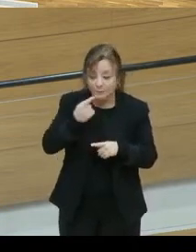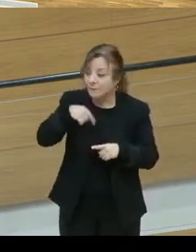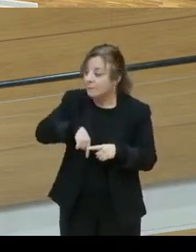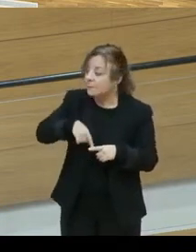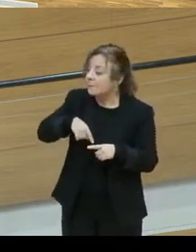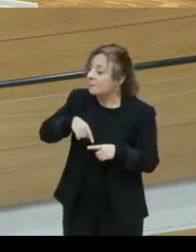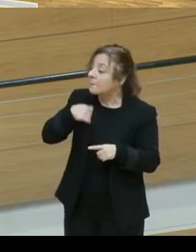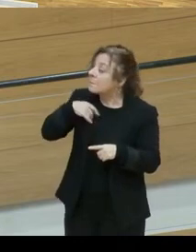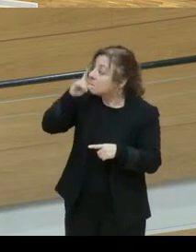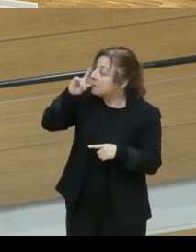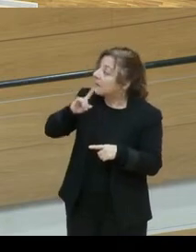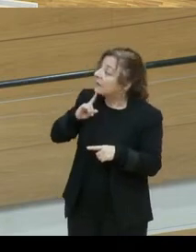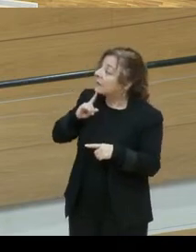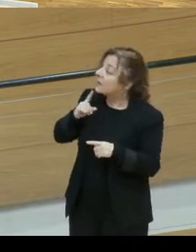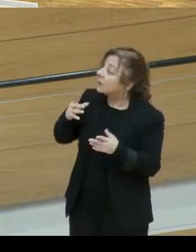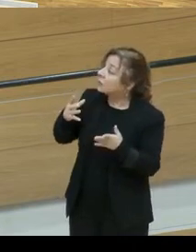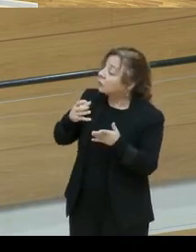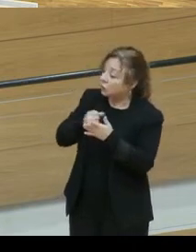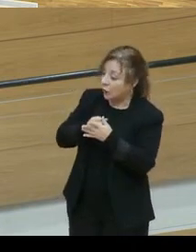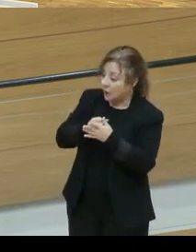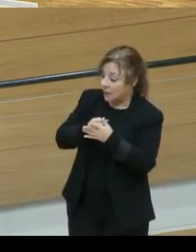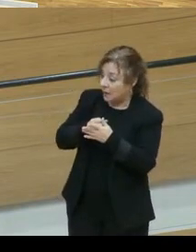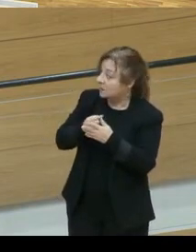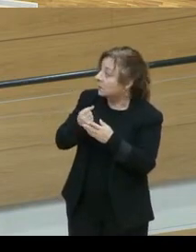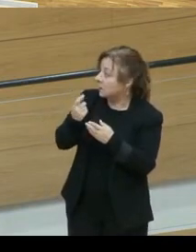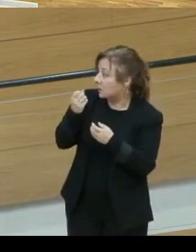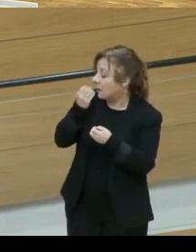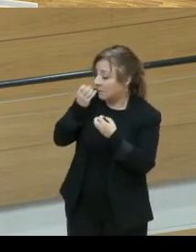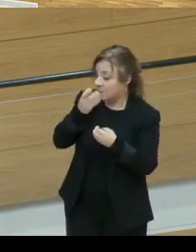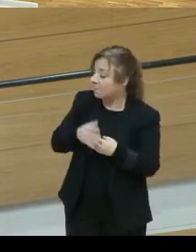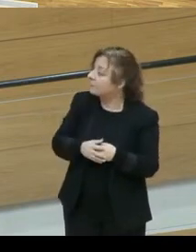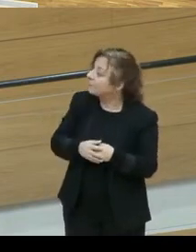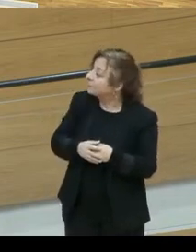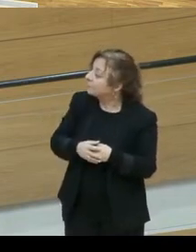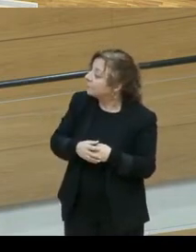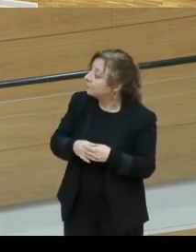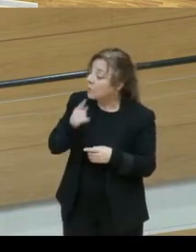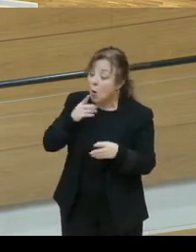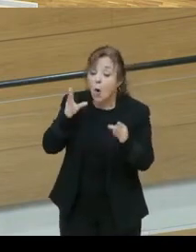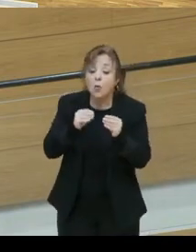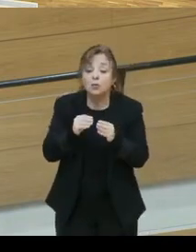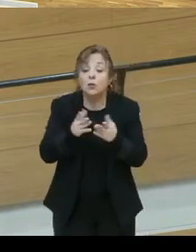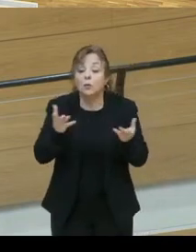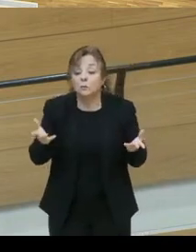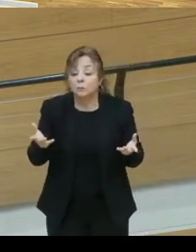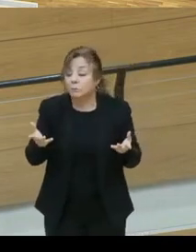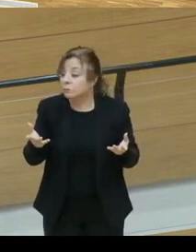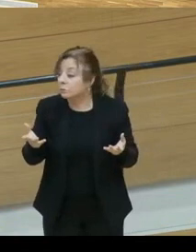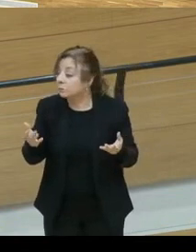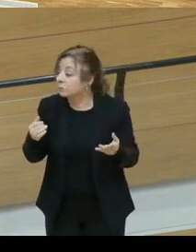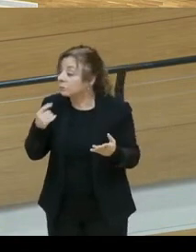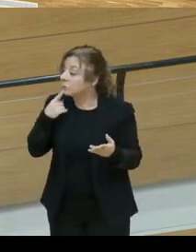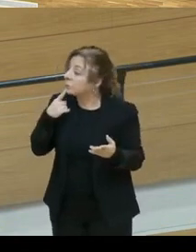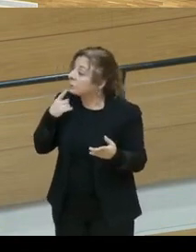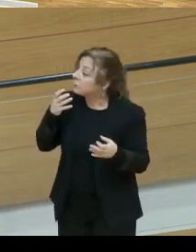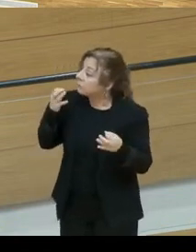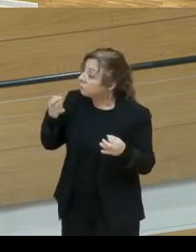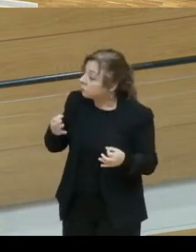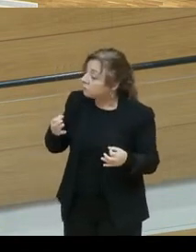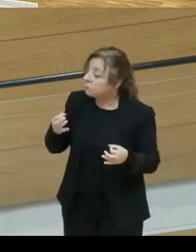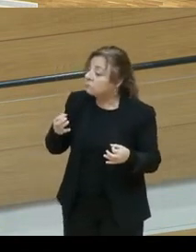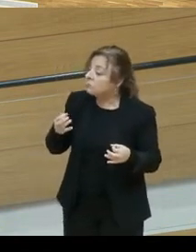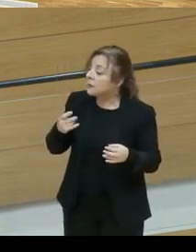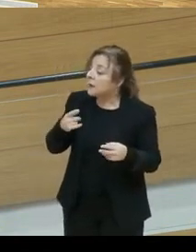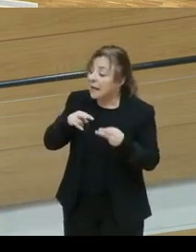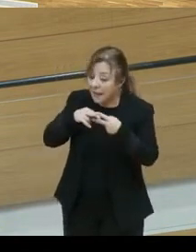lipídico de todas las poblaciones. Como conclusión, pues se han identificado efectivamente genes implicados